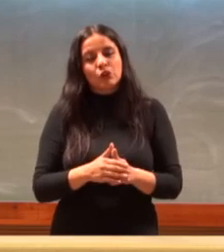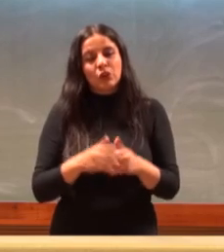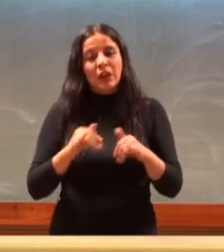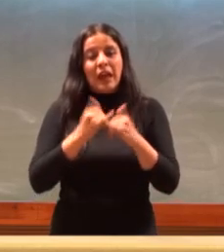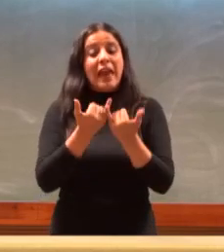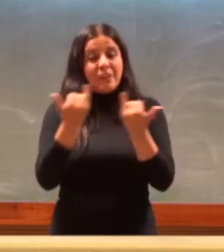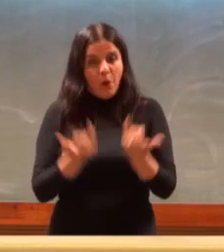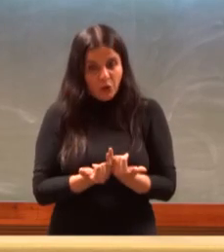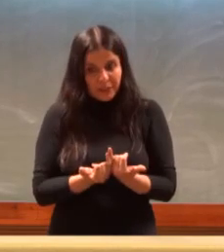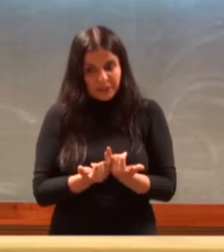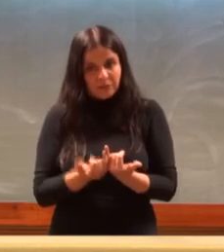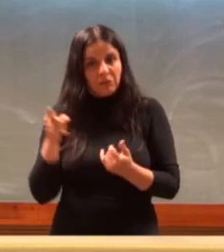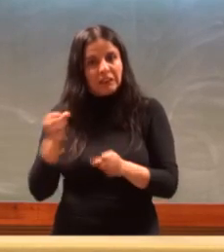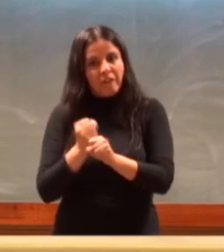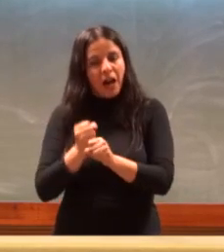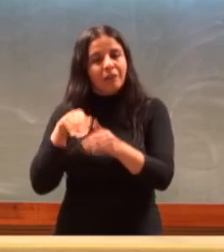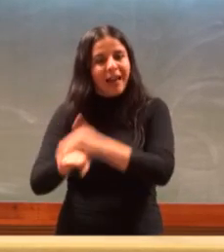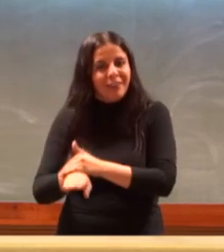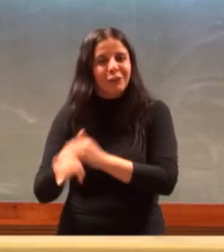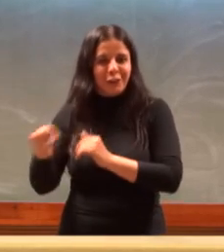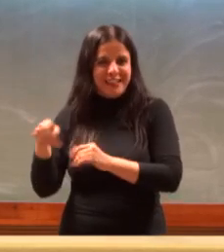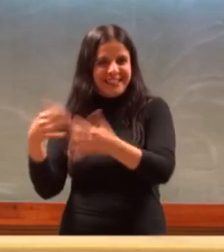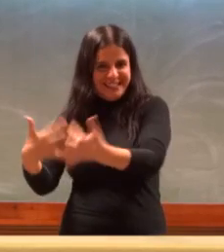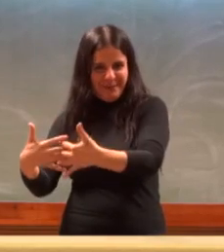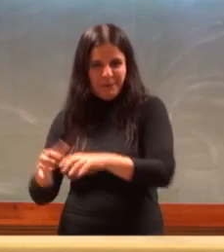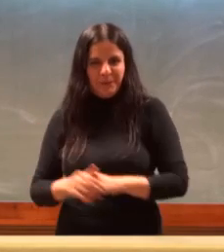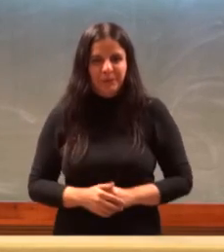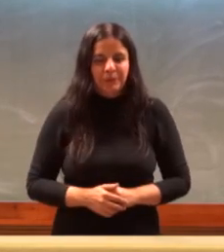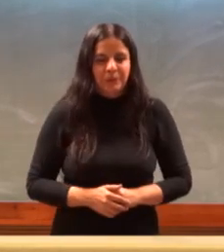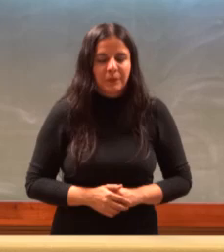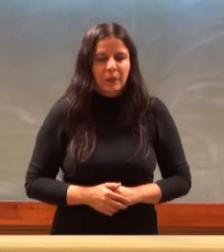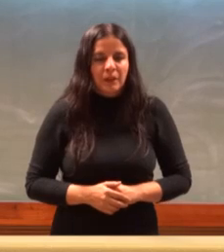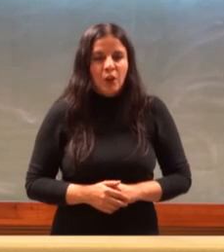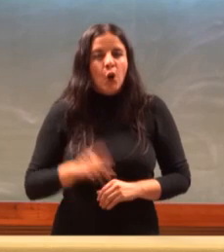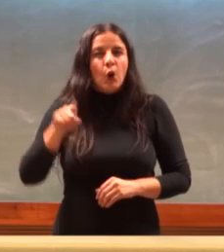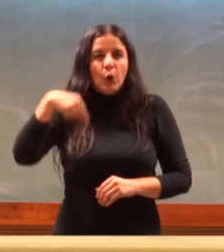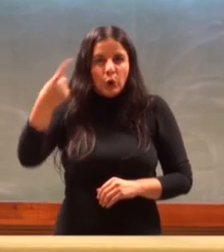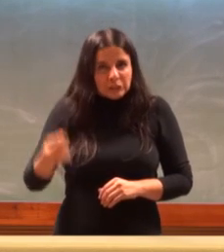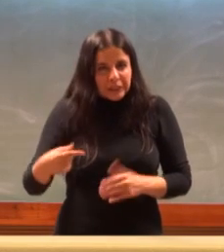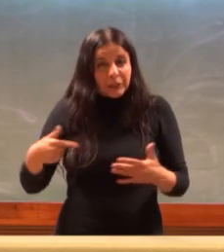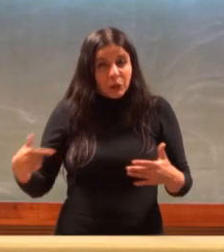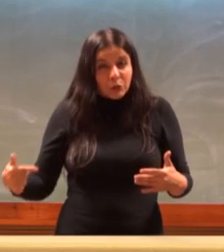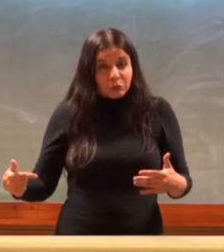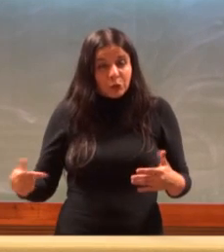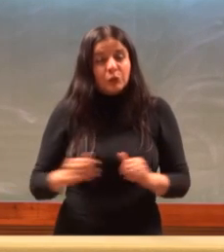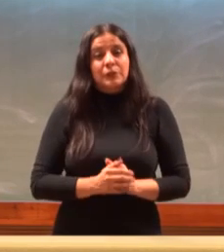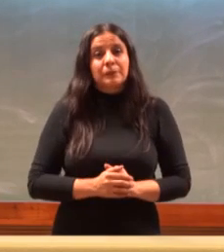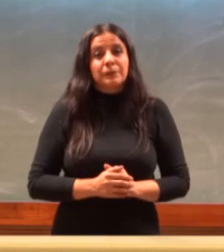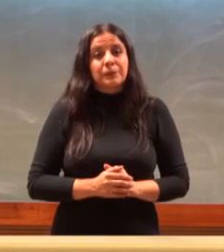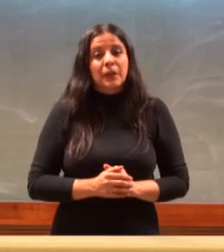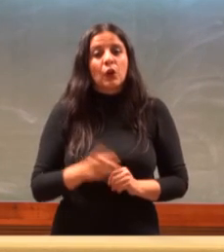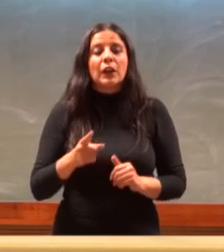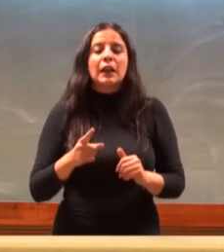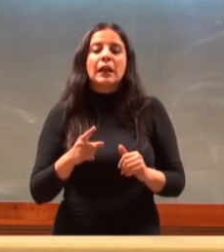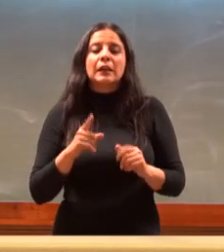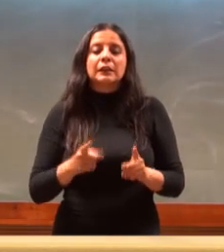con la comisión de cesit otra cosa importante que nos parece que tenemos que desarrollar y que tiene que ver con el apoyo a los investigadores es el